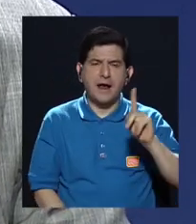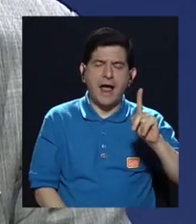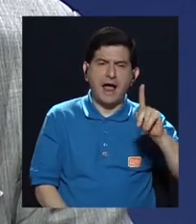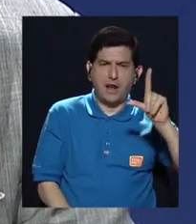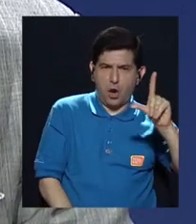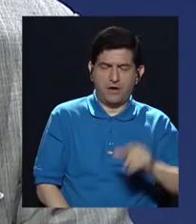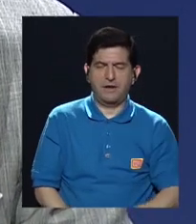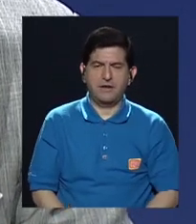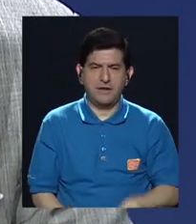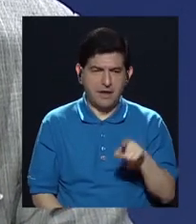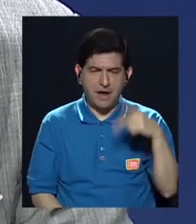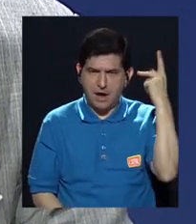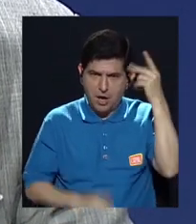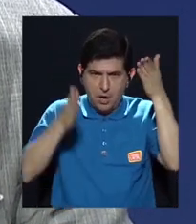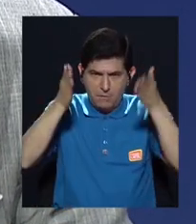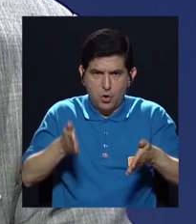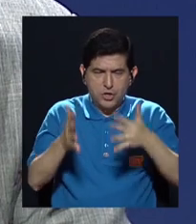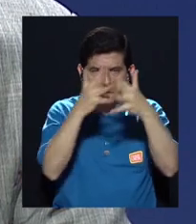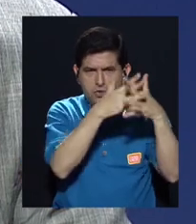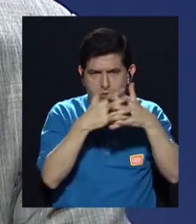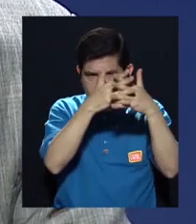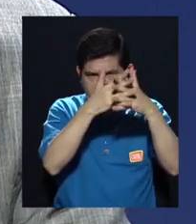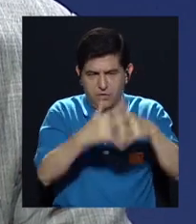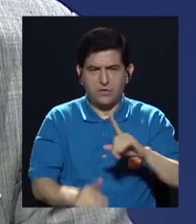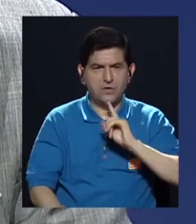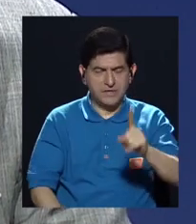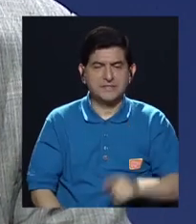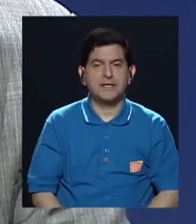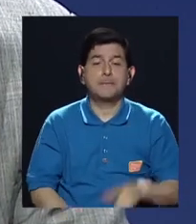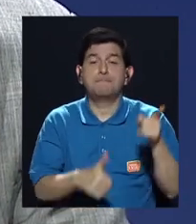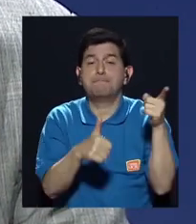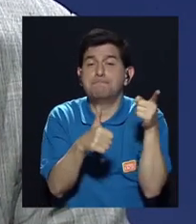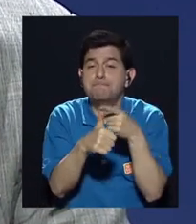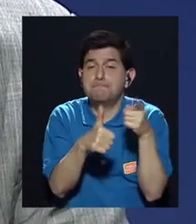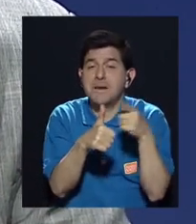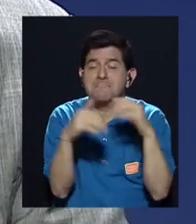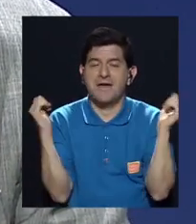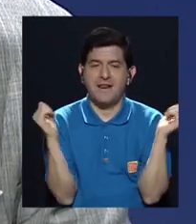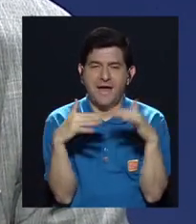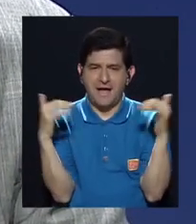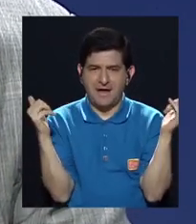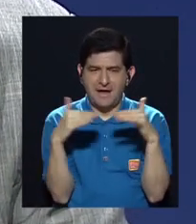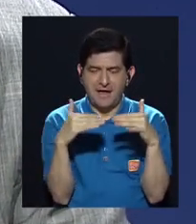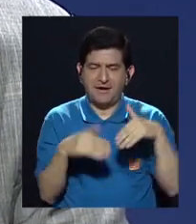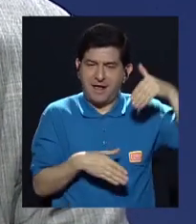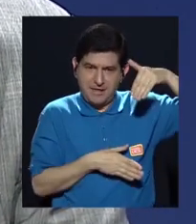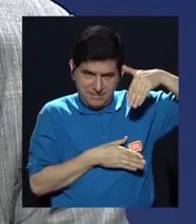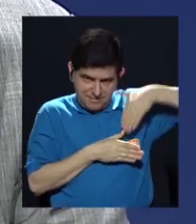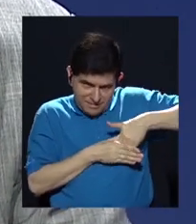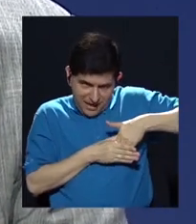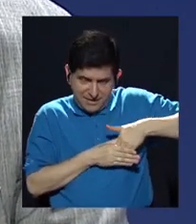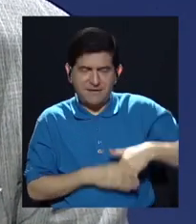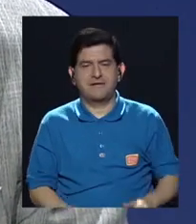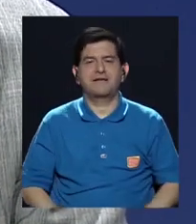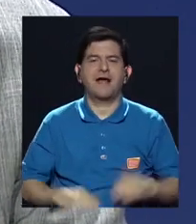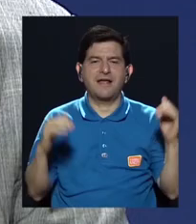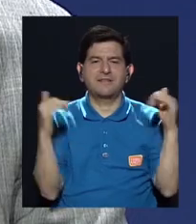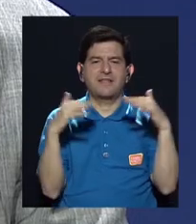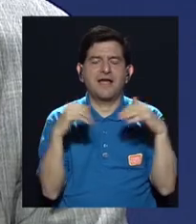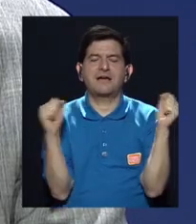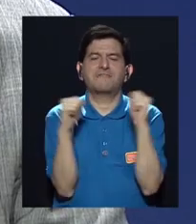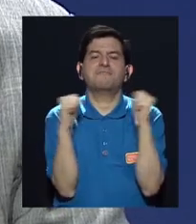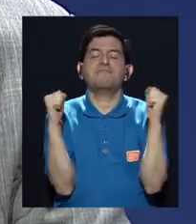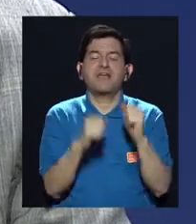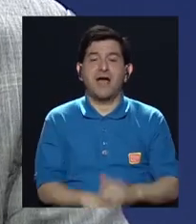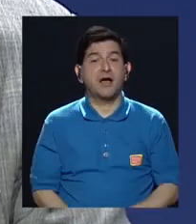Longley, un politólogo de los Estados Unidos, la primera guerra civil de la Guerra